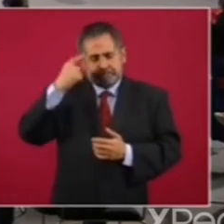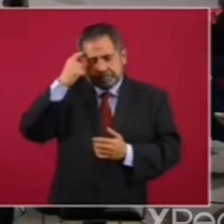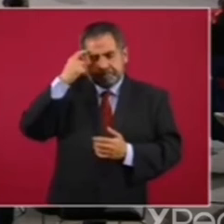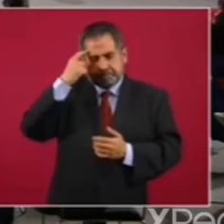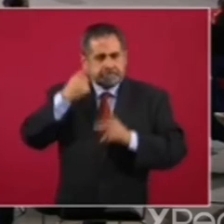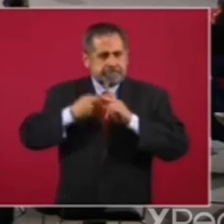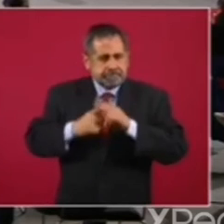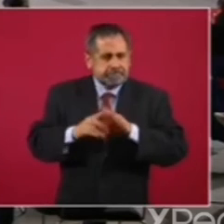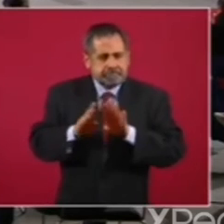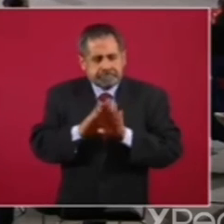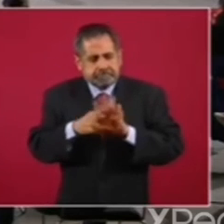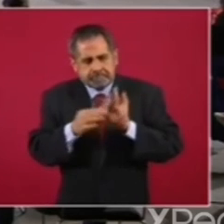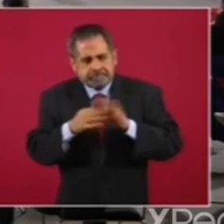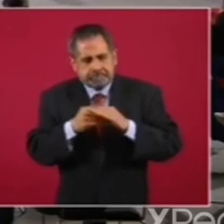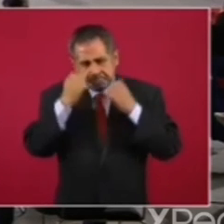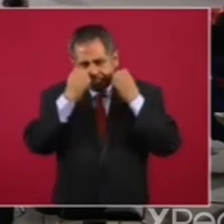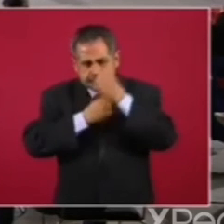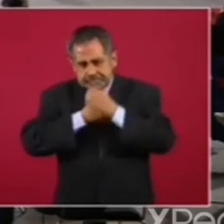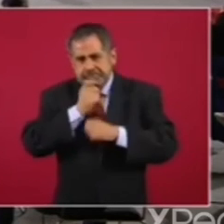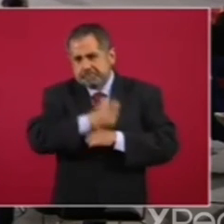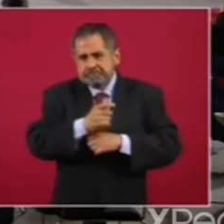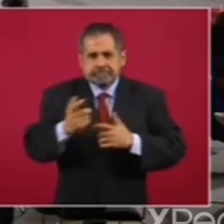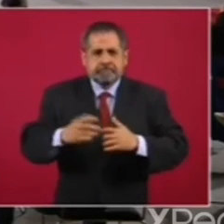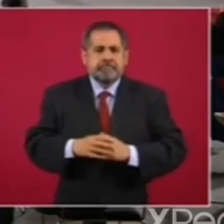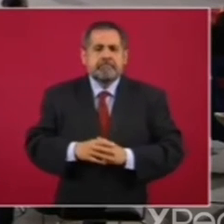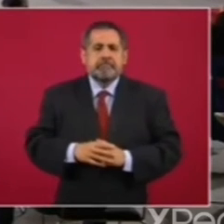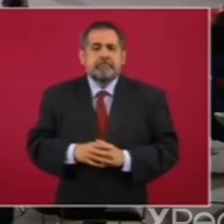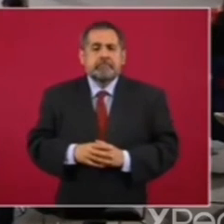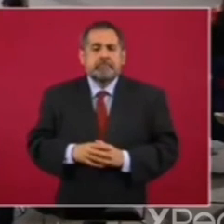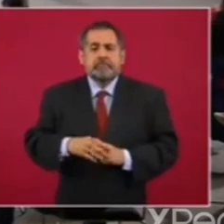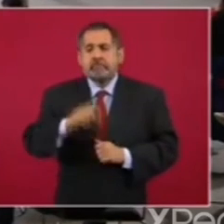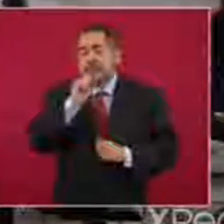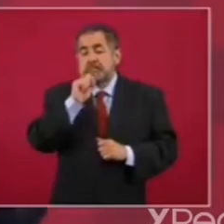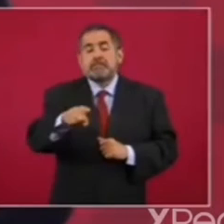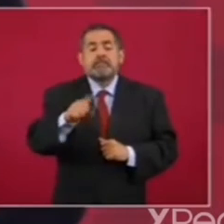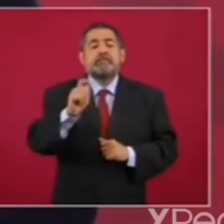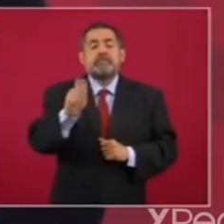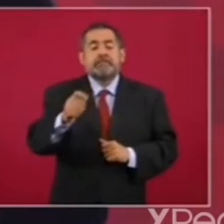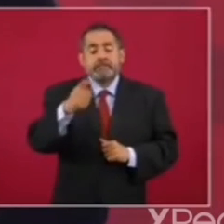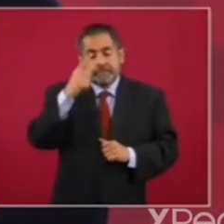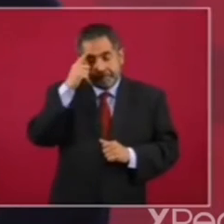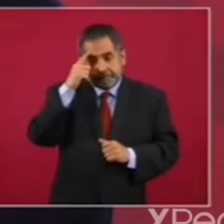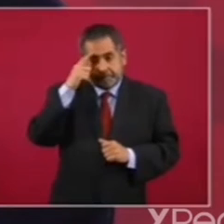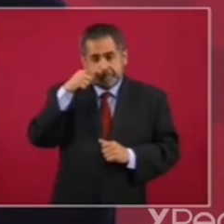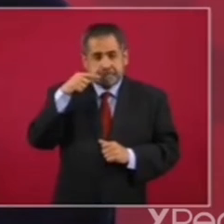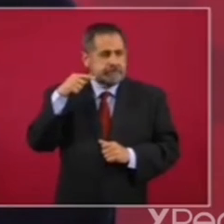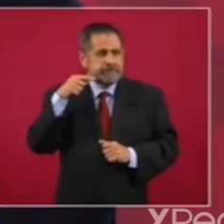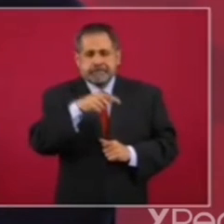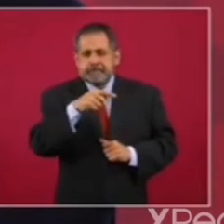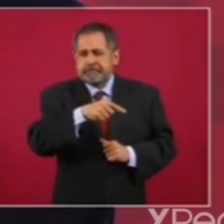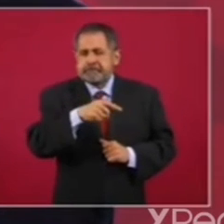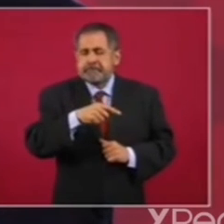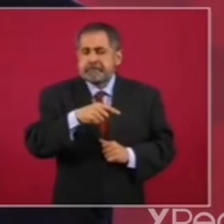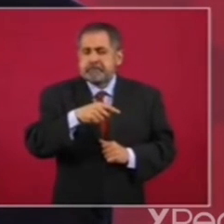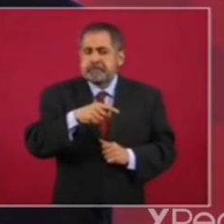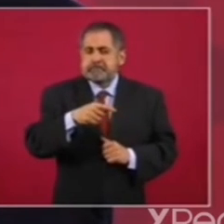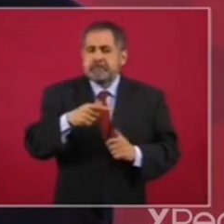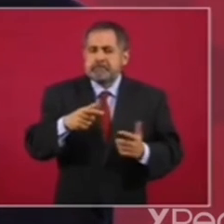a analizarlo, lo de la creación de todos estos